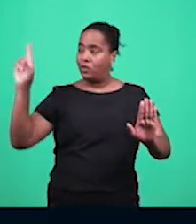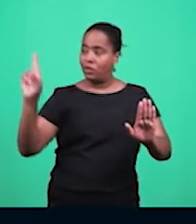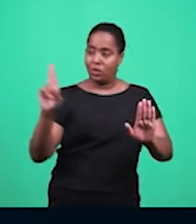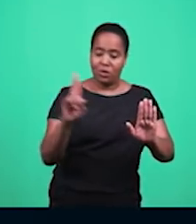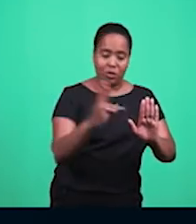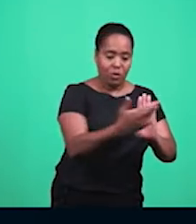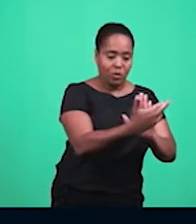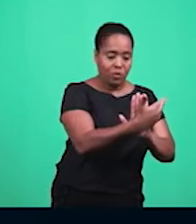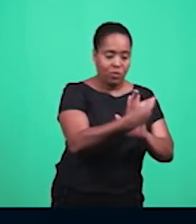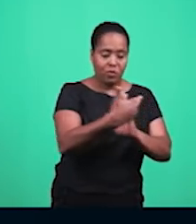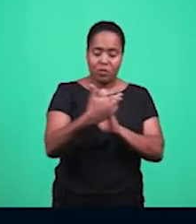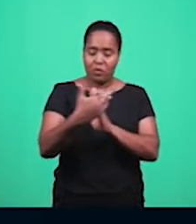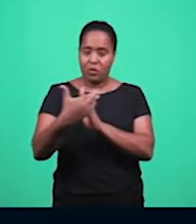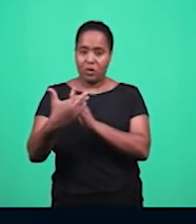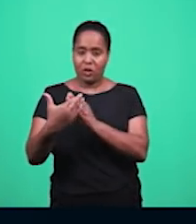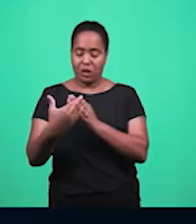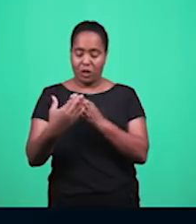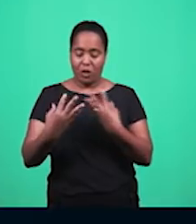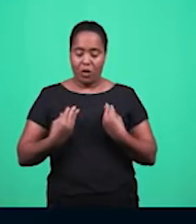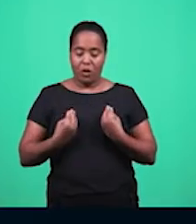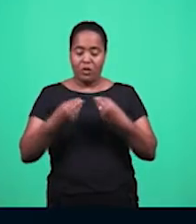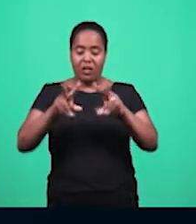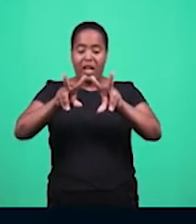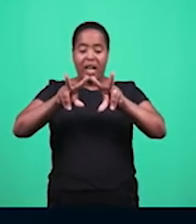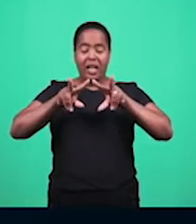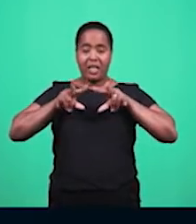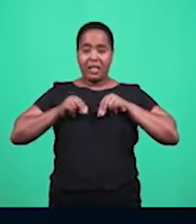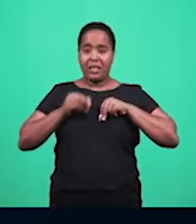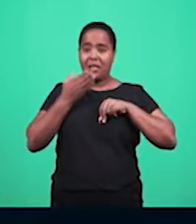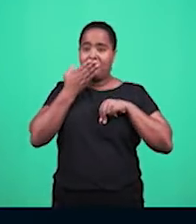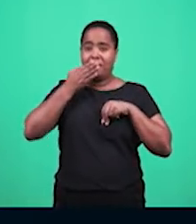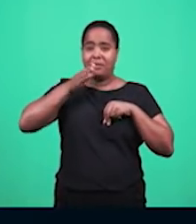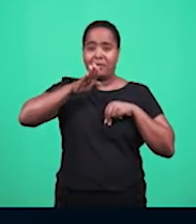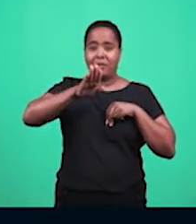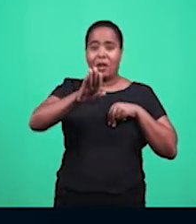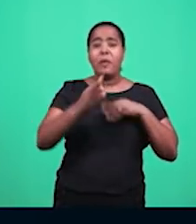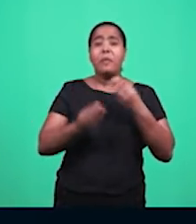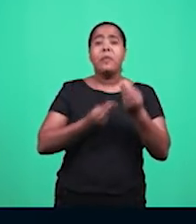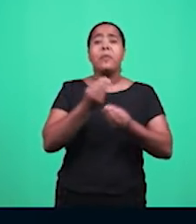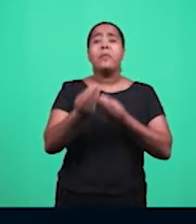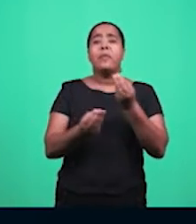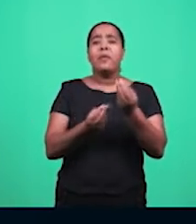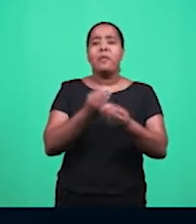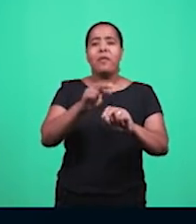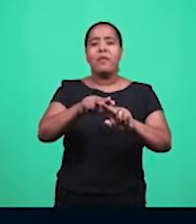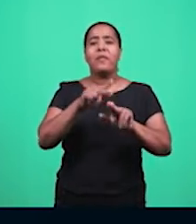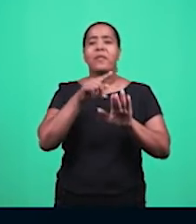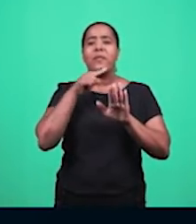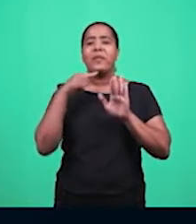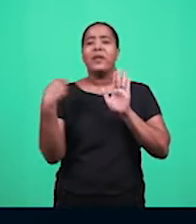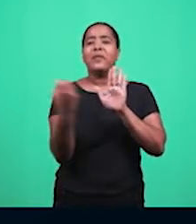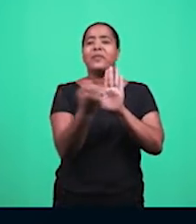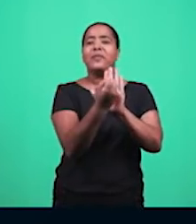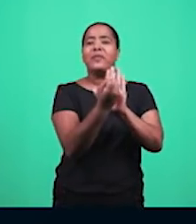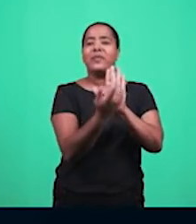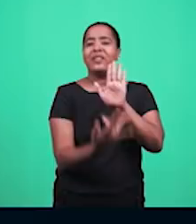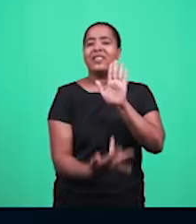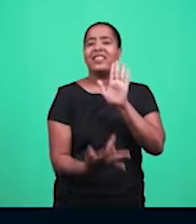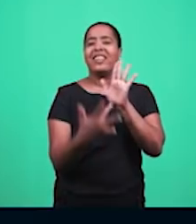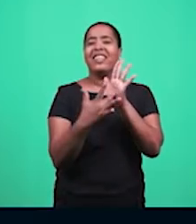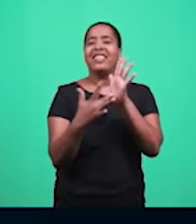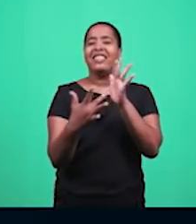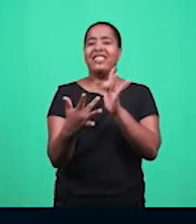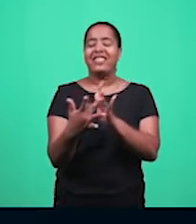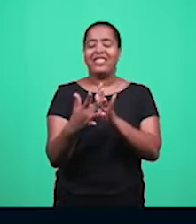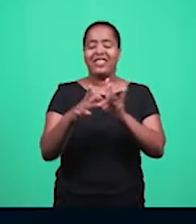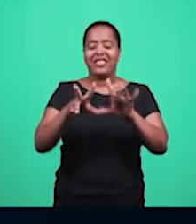hizo herederos de una promesa él nos hizo herederos por el poder de la sangre de jesús nosotros pasamos a ser